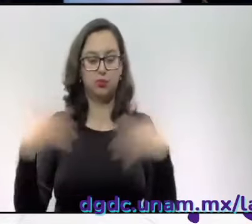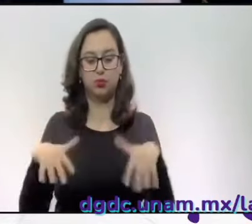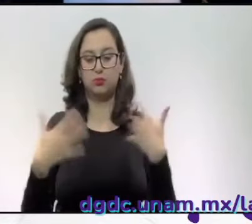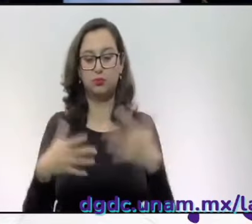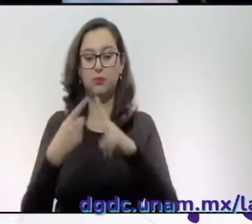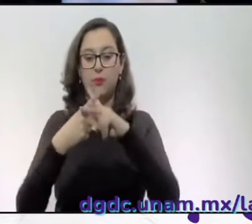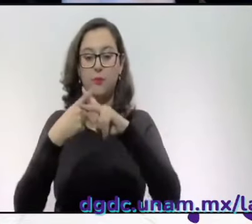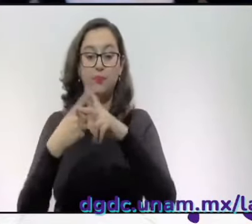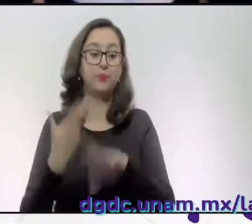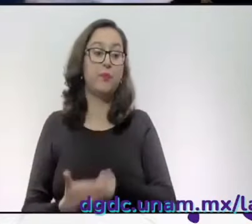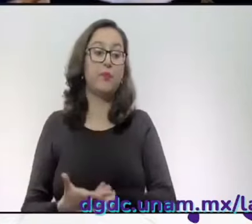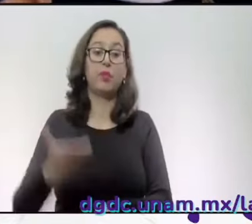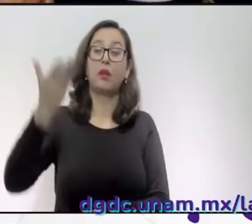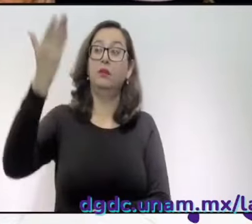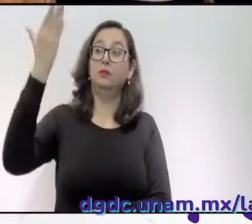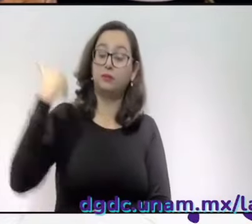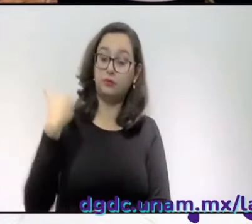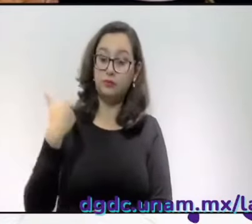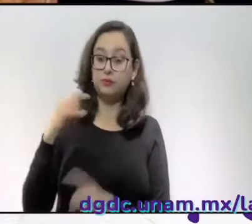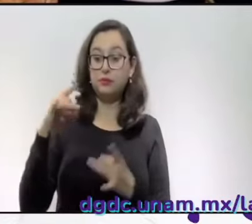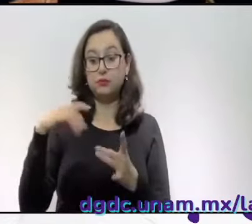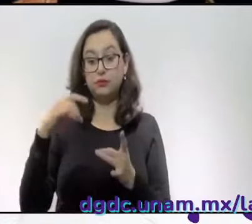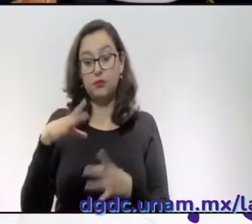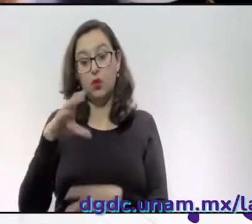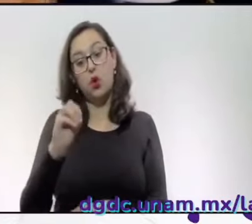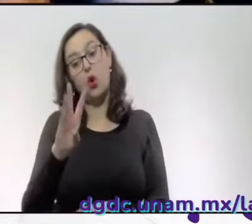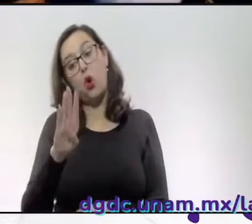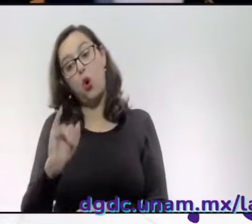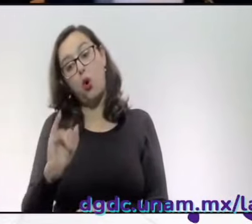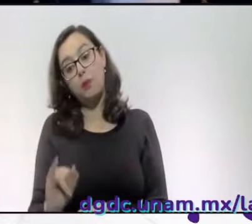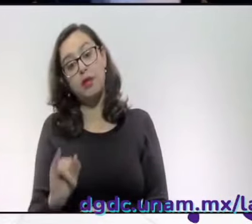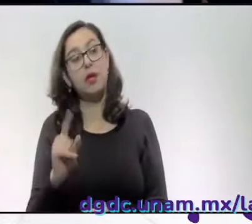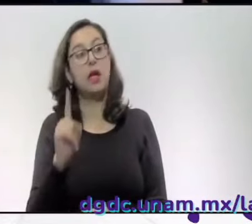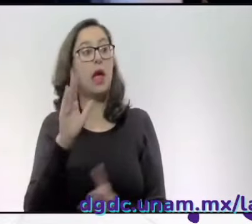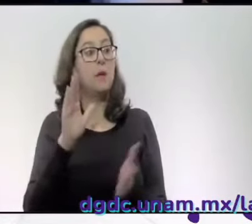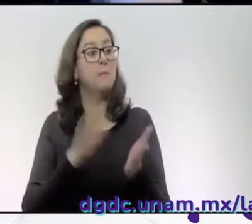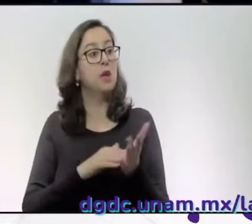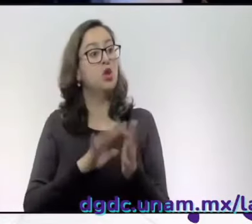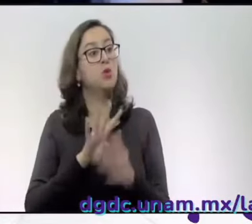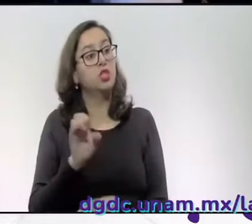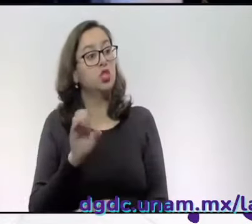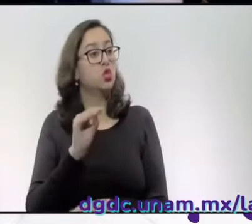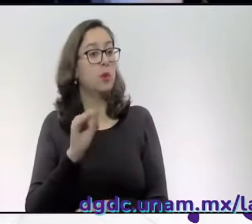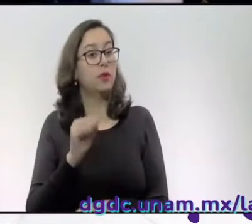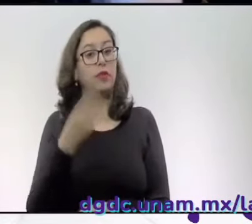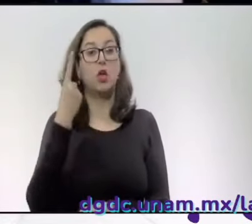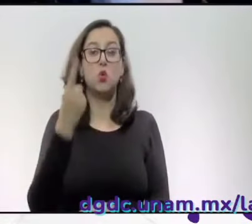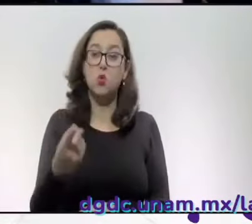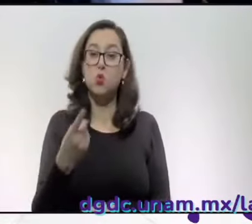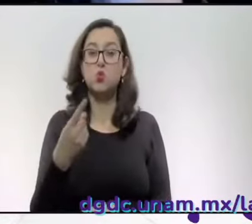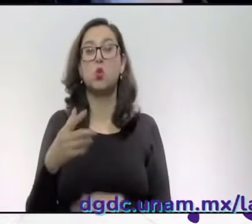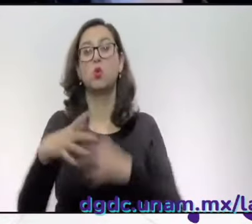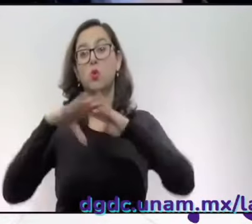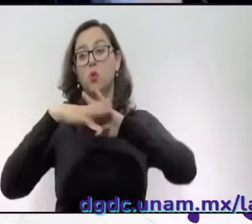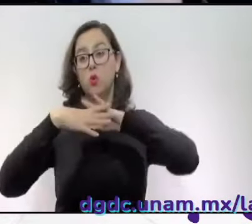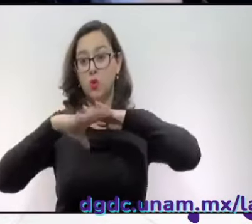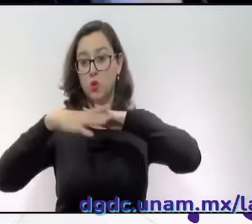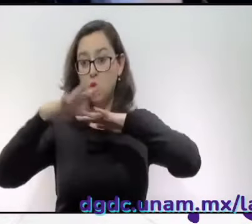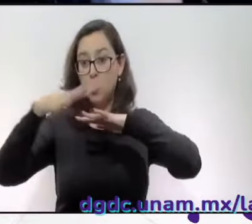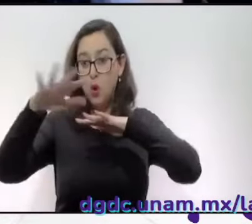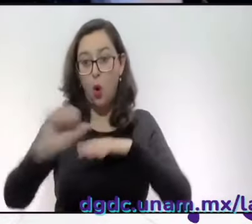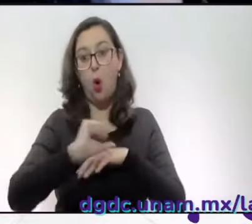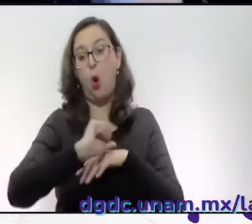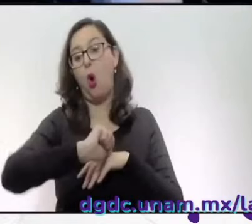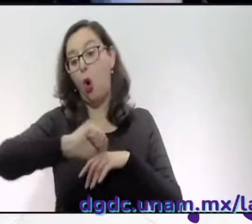llamaba el satélite COBE en 1991, 92, que medía la radiación de fondo, y luego pasaron a uno que se llamaba Planck, y luego uno que se